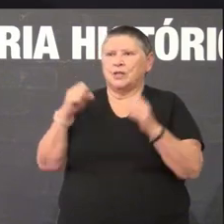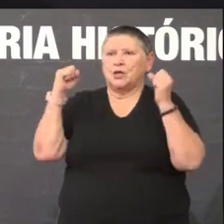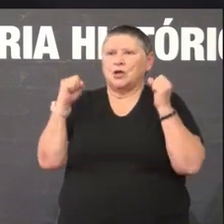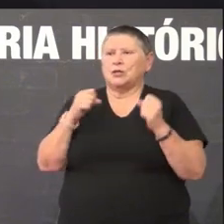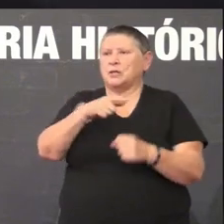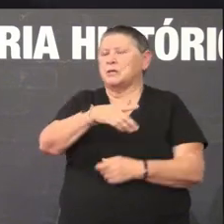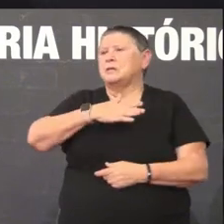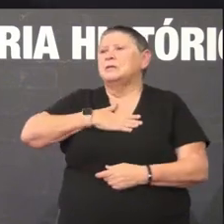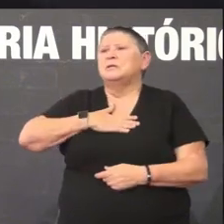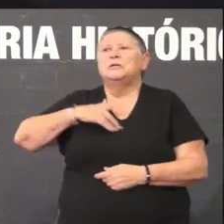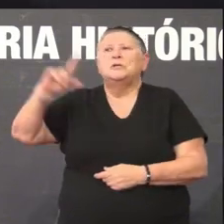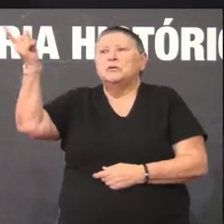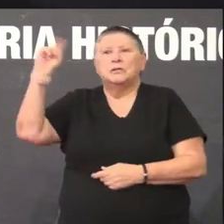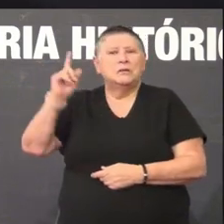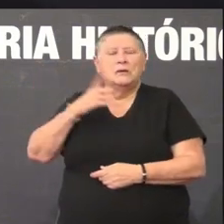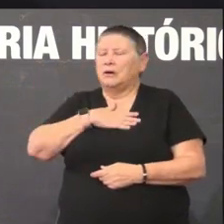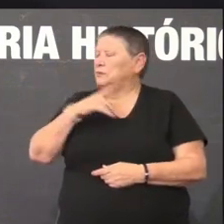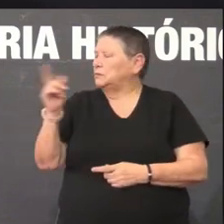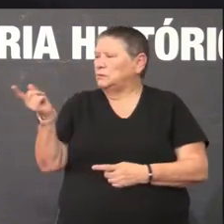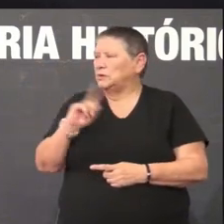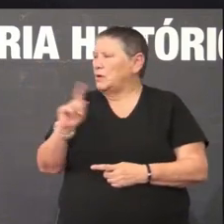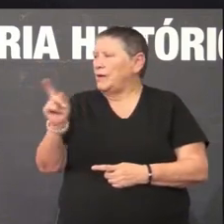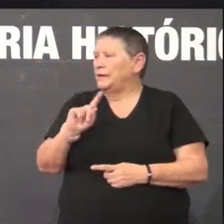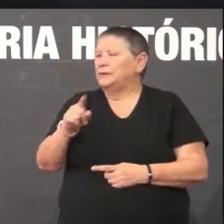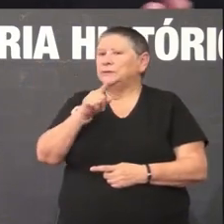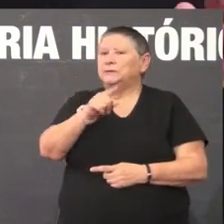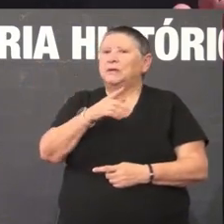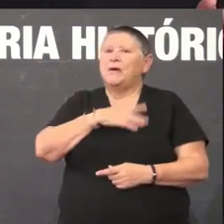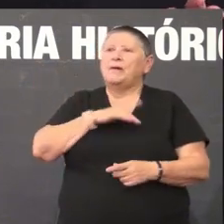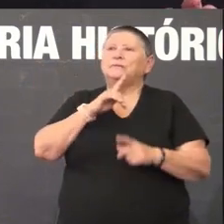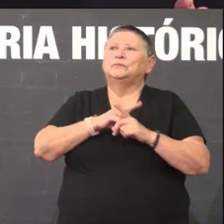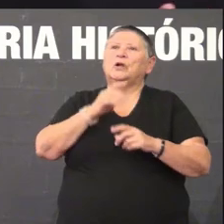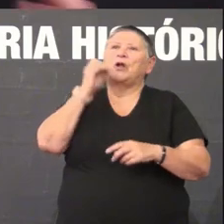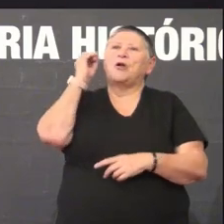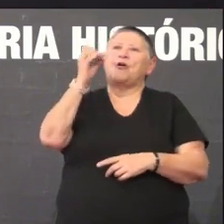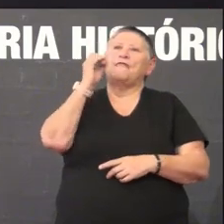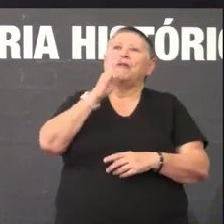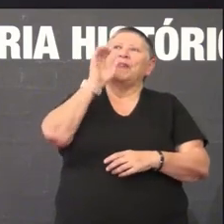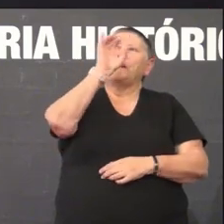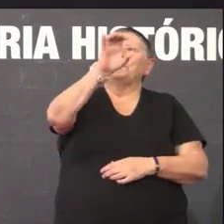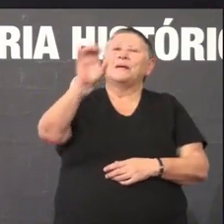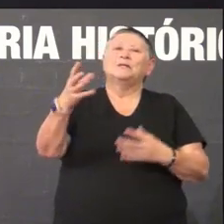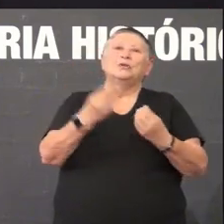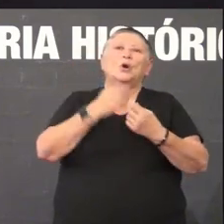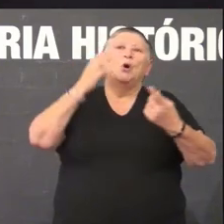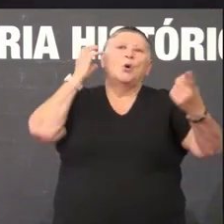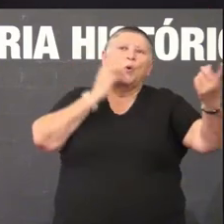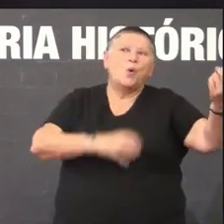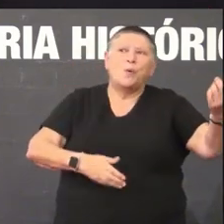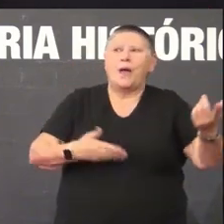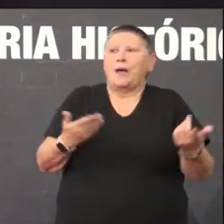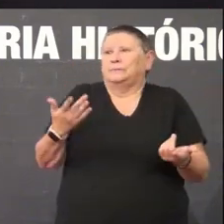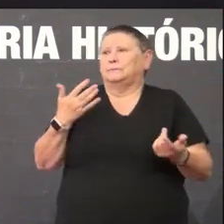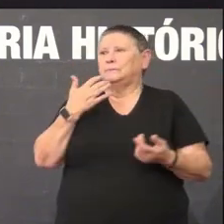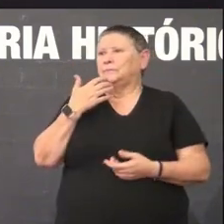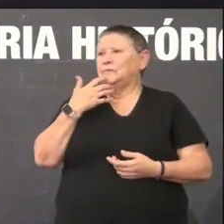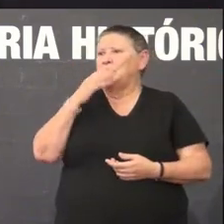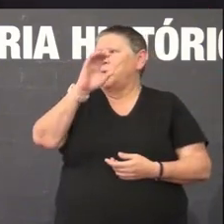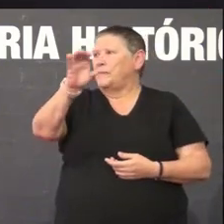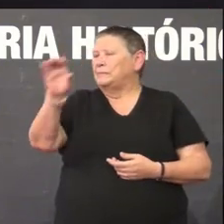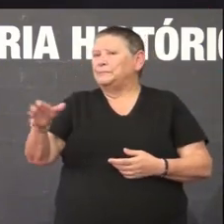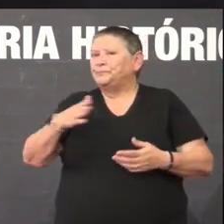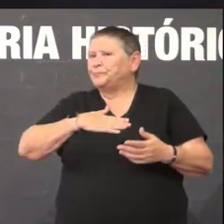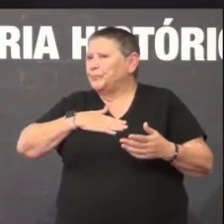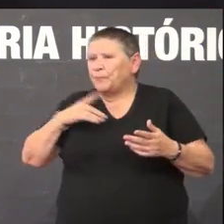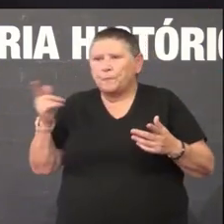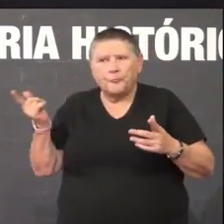Suárez todo lo contrario. Suárez va a una conferencia de países no alineados, con Cuba. Vamos, que es que se queda, los americanos